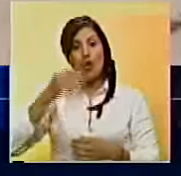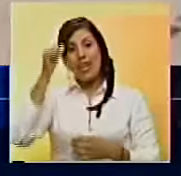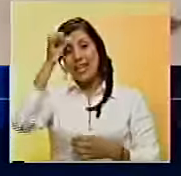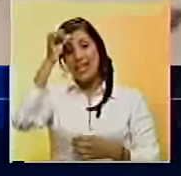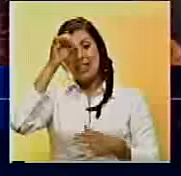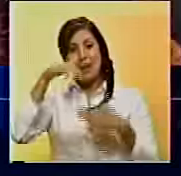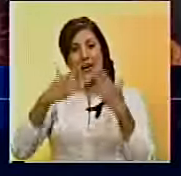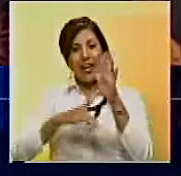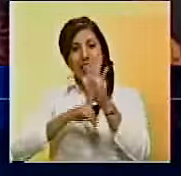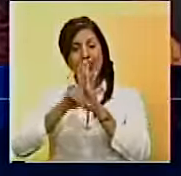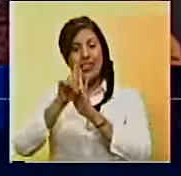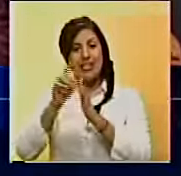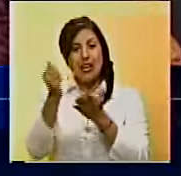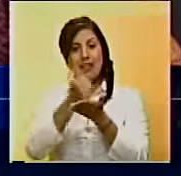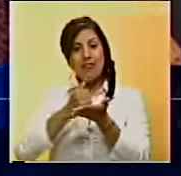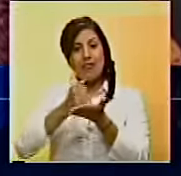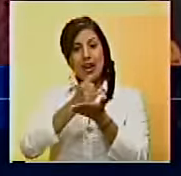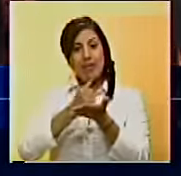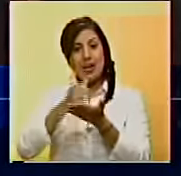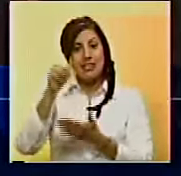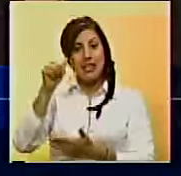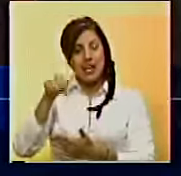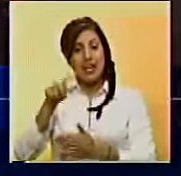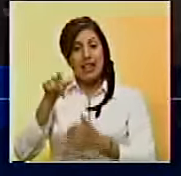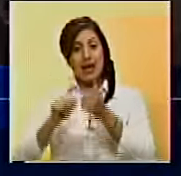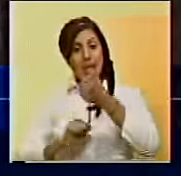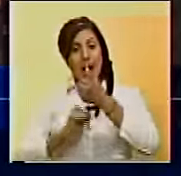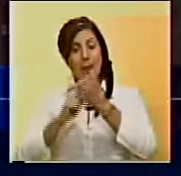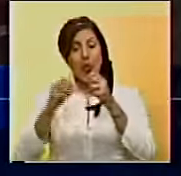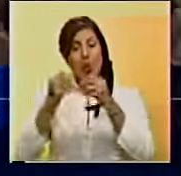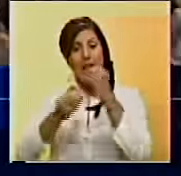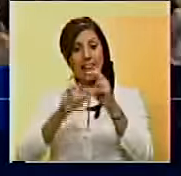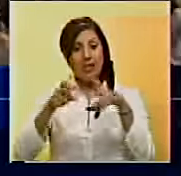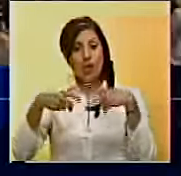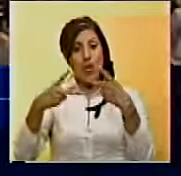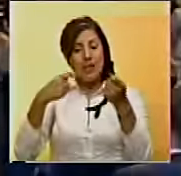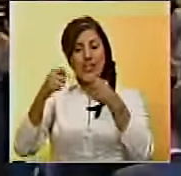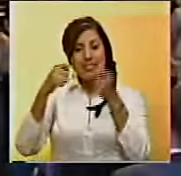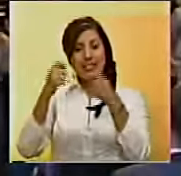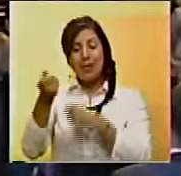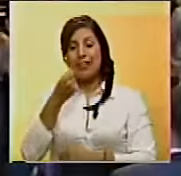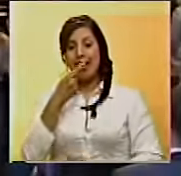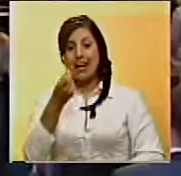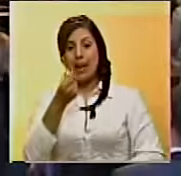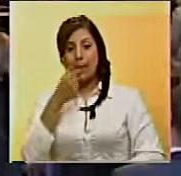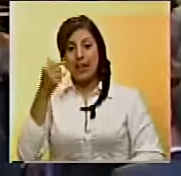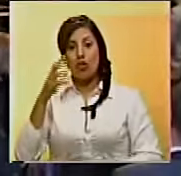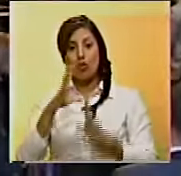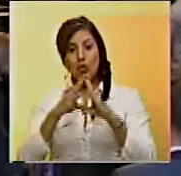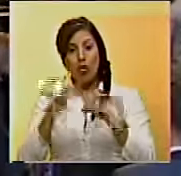el desarrollo de la industria farmacéutica nacional y el apoyo en la fabricación y distribución de medicamentos en todo el país.